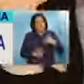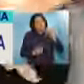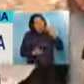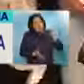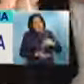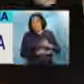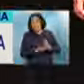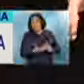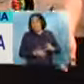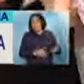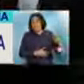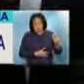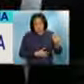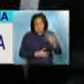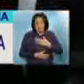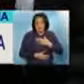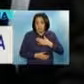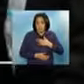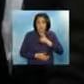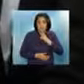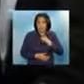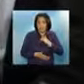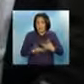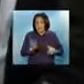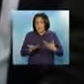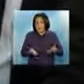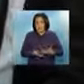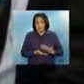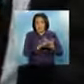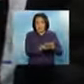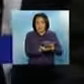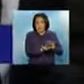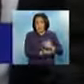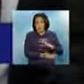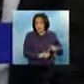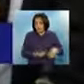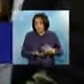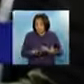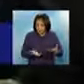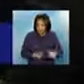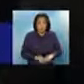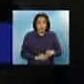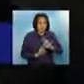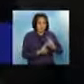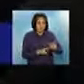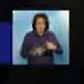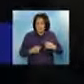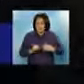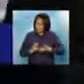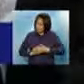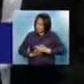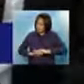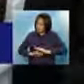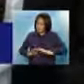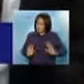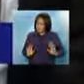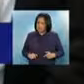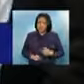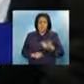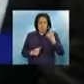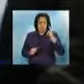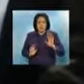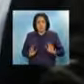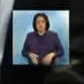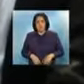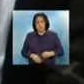etapa van a convocar a mi padre para que presente todo su descargo. Tenemos la tranquilidad que estamos en toda esa etapa, así que yo creo que es